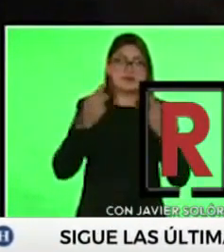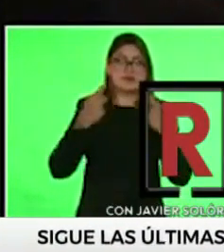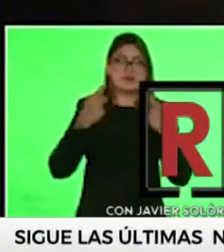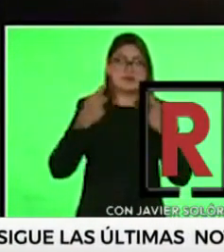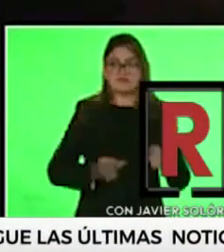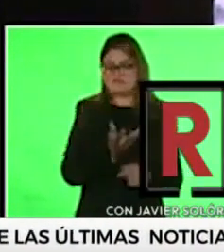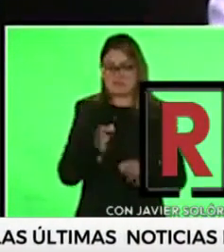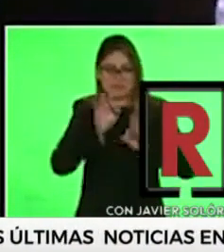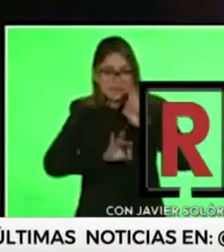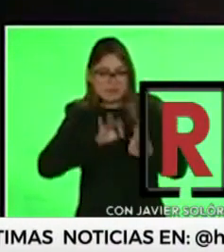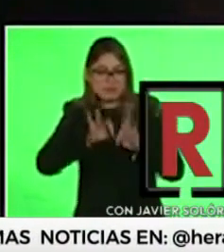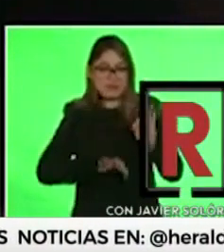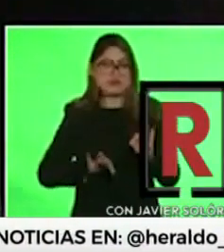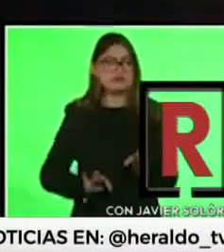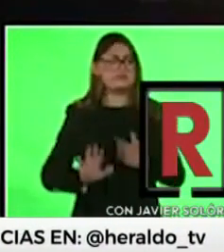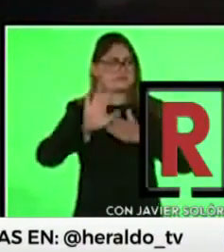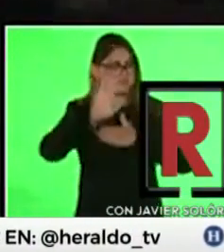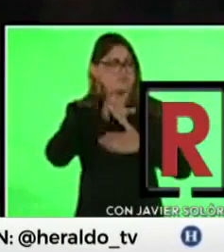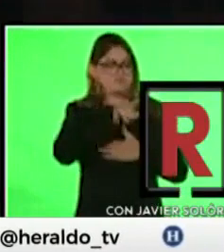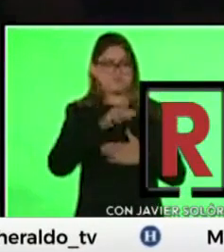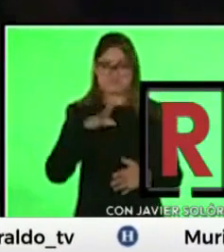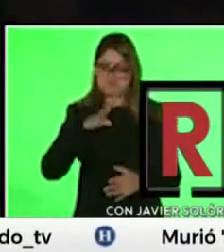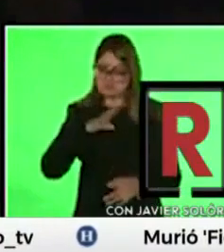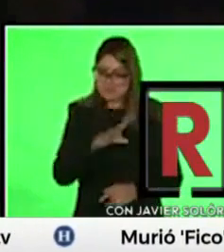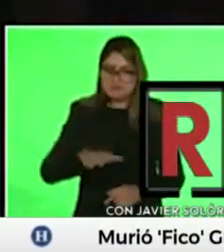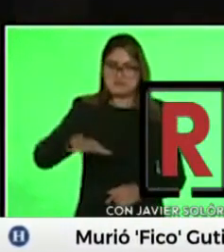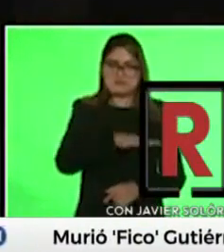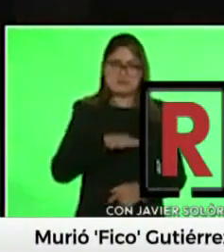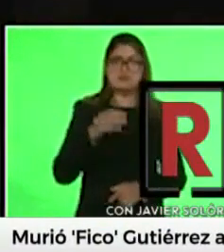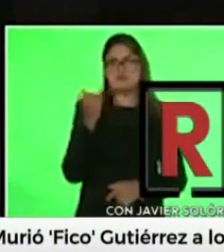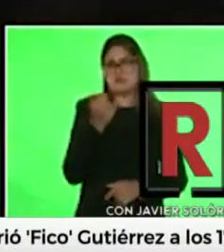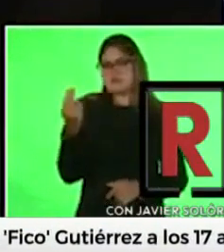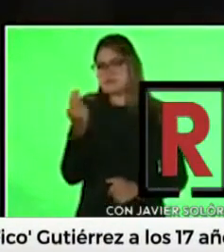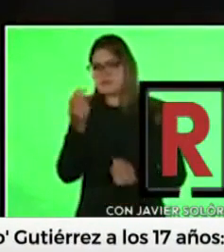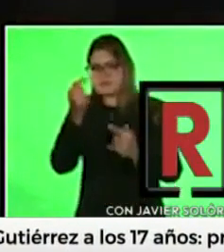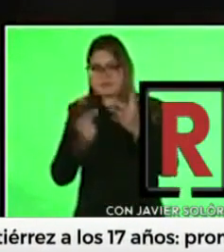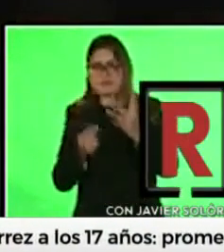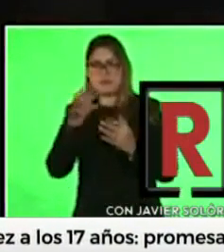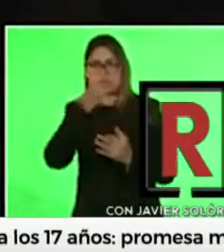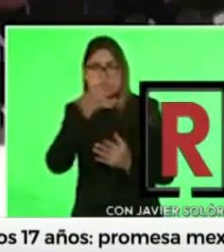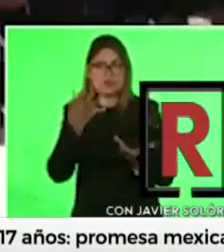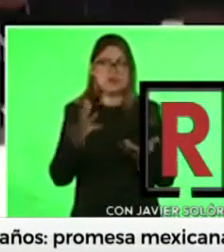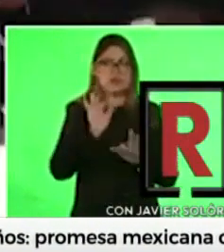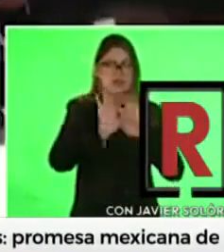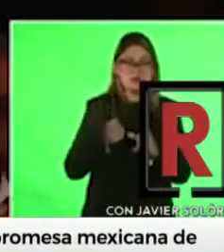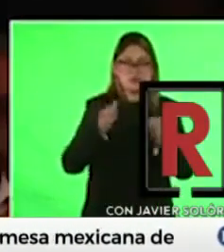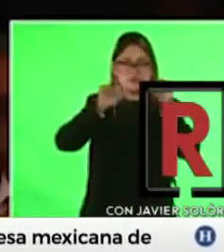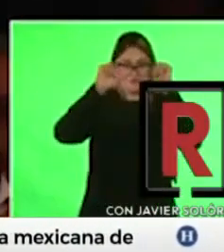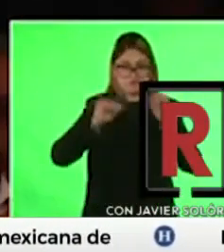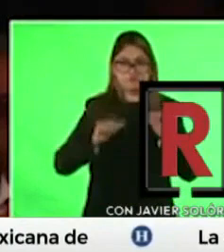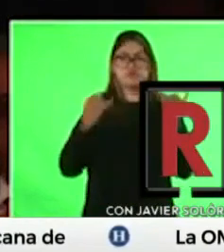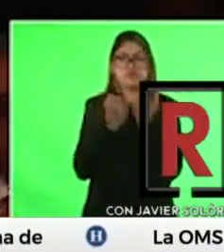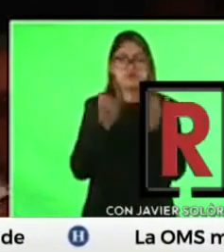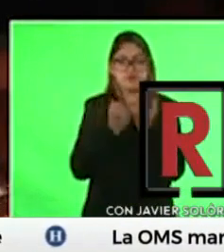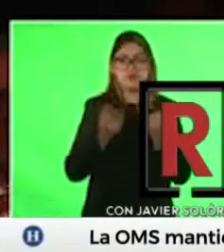los detalles. Porque ahí obviamente es donde muchos podemos tener ideas distintas, cosa que no está mal. Pero entonces ya la pregunta que me hago, ¿qué va a suceder